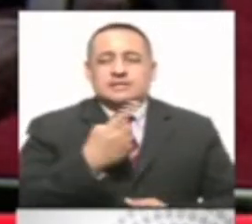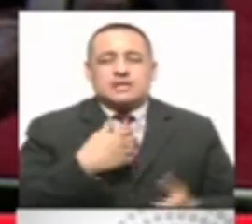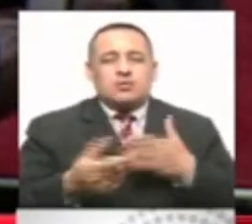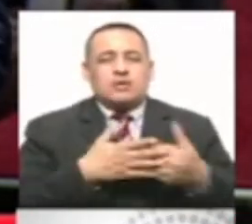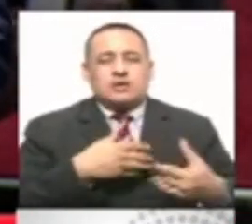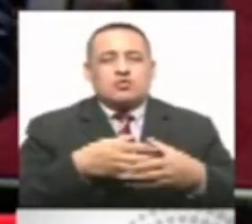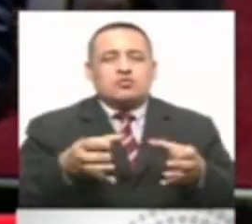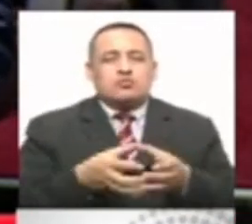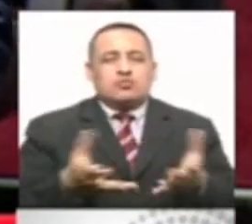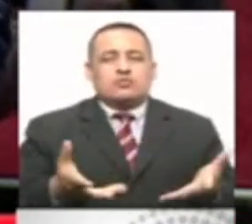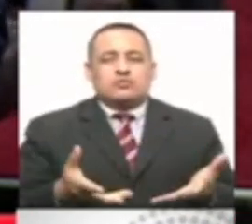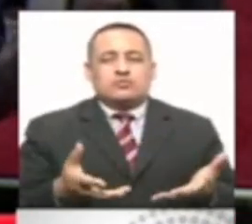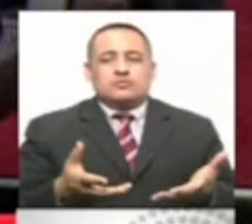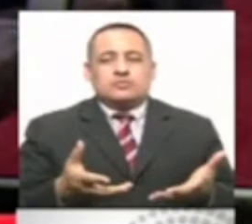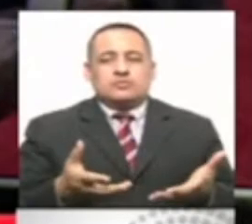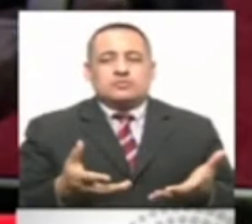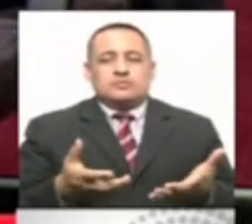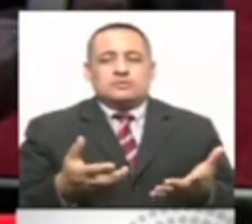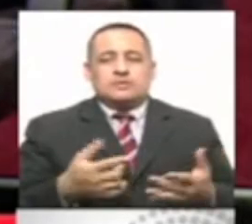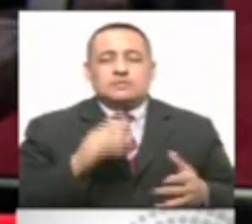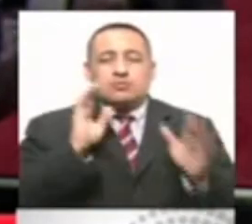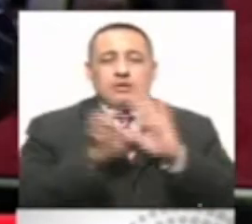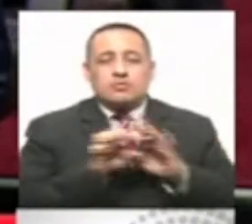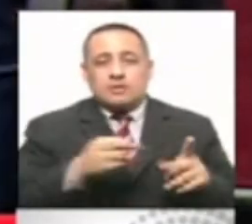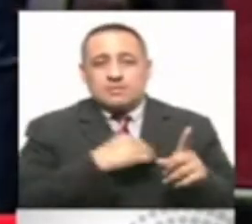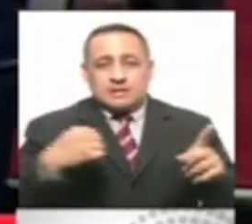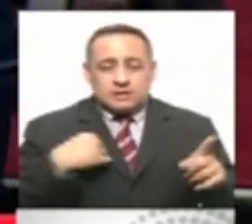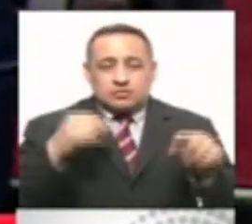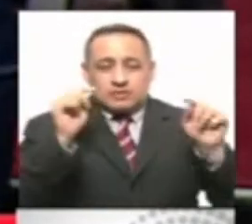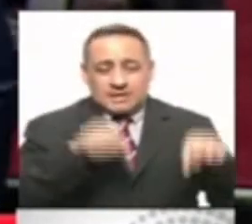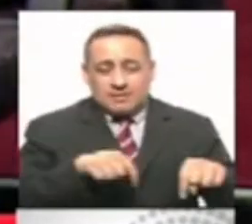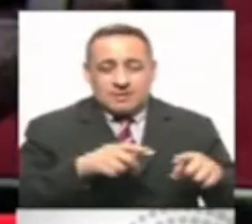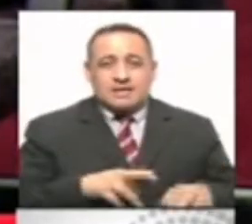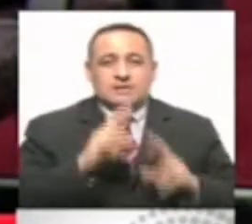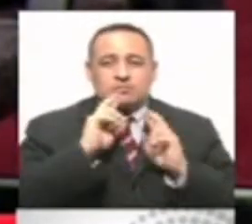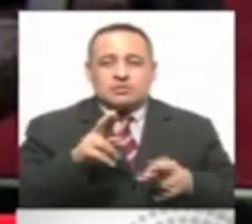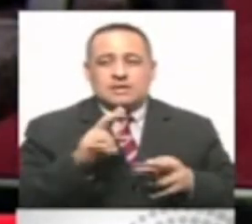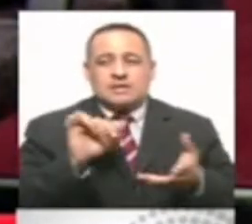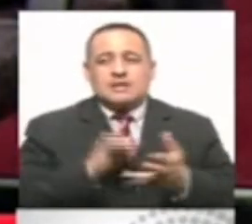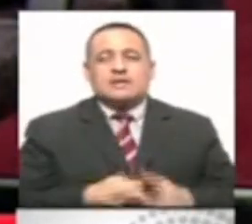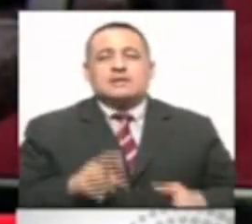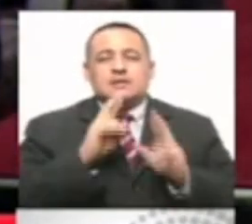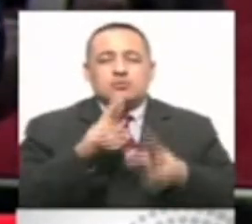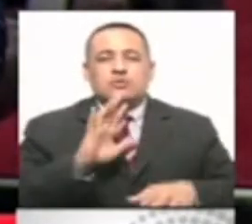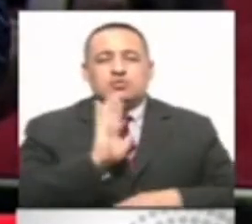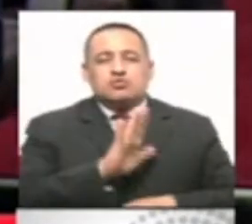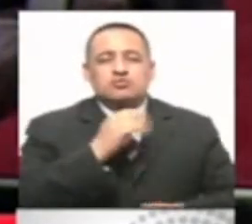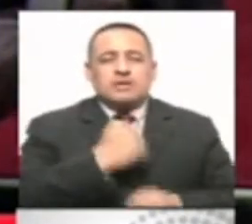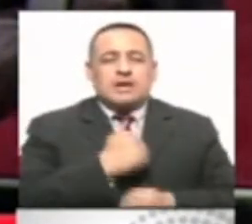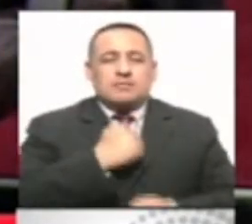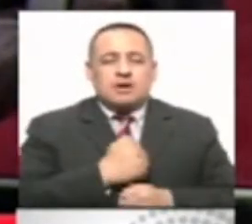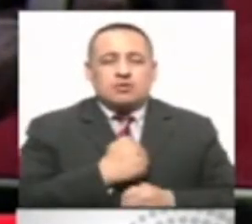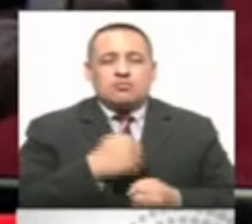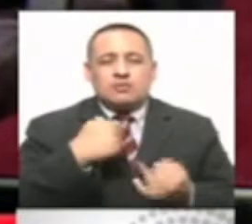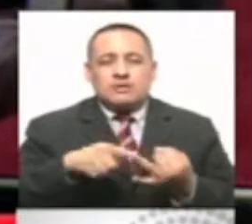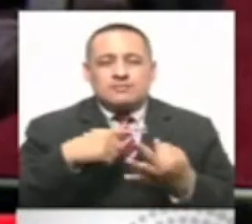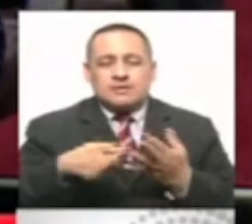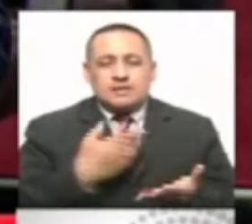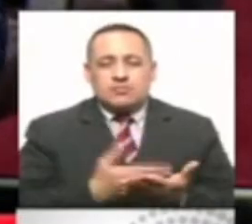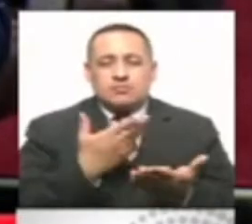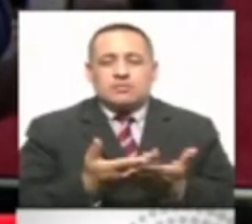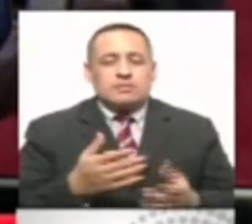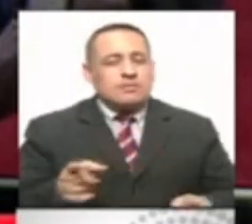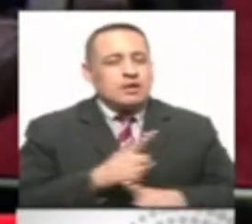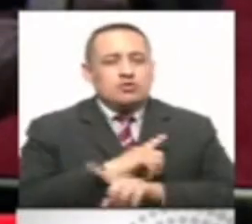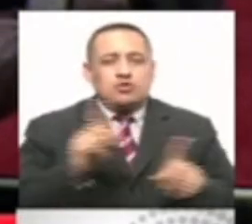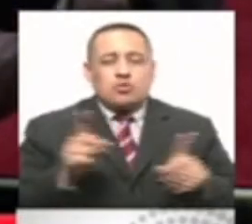cualquier organización. Si el ministro tiene que responder, que responda por su trabajo, por sus hechos, mas